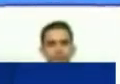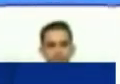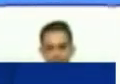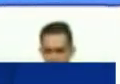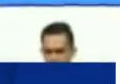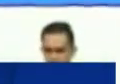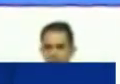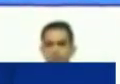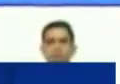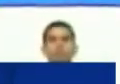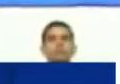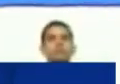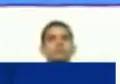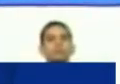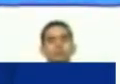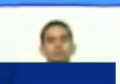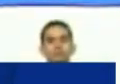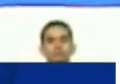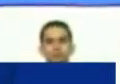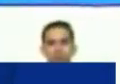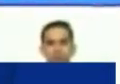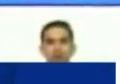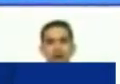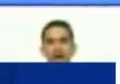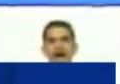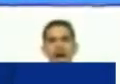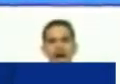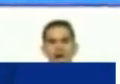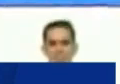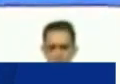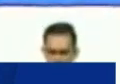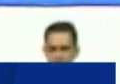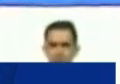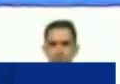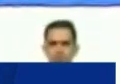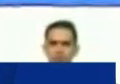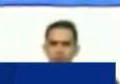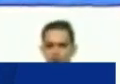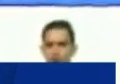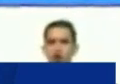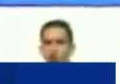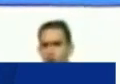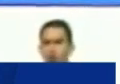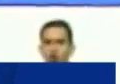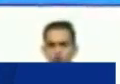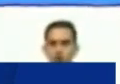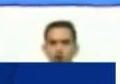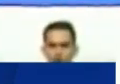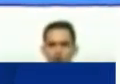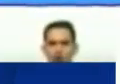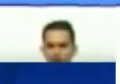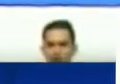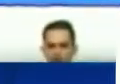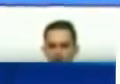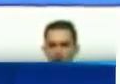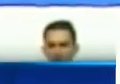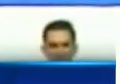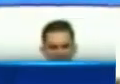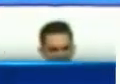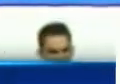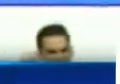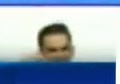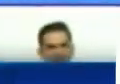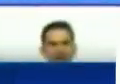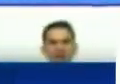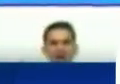Avanzamos en el control de los centros penitenciarios desde donde se operaba el crimen